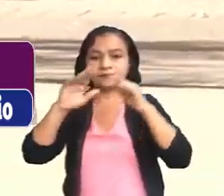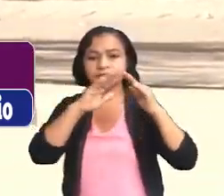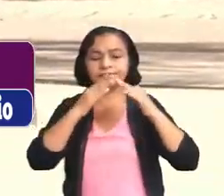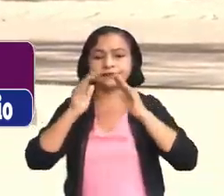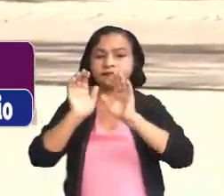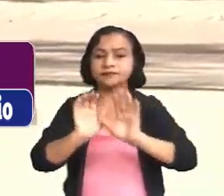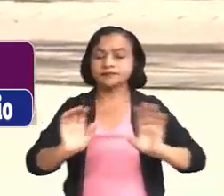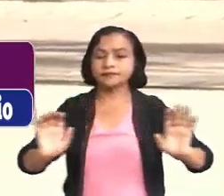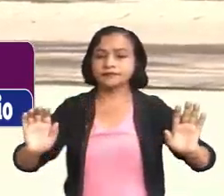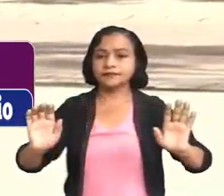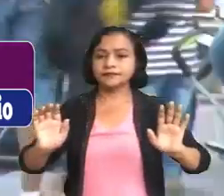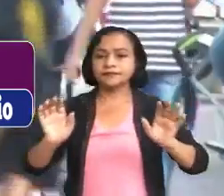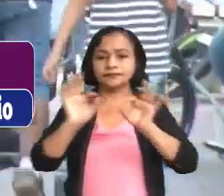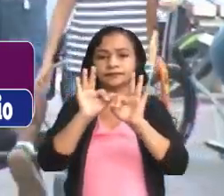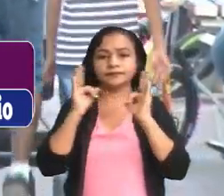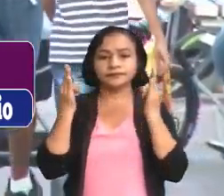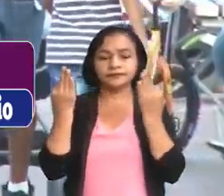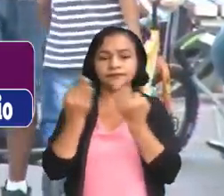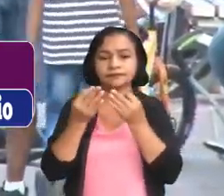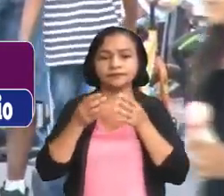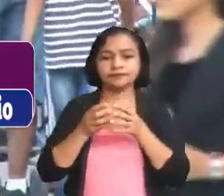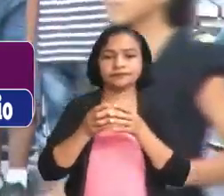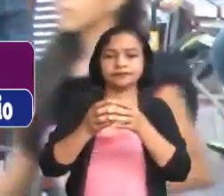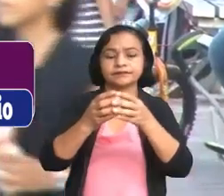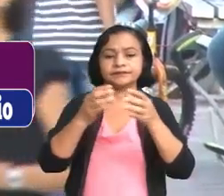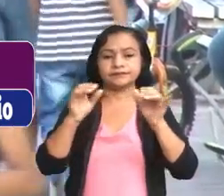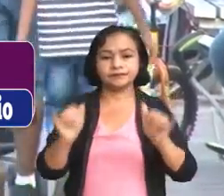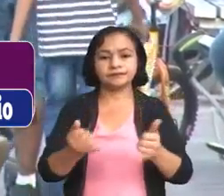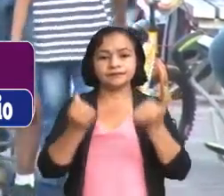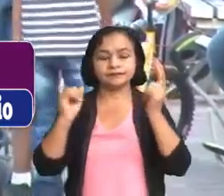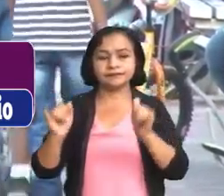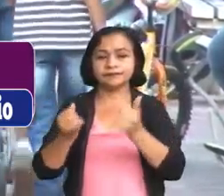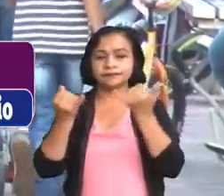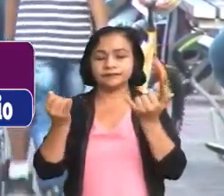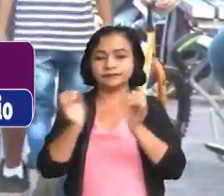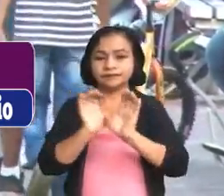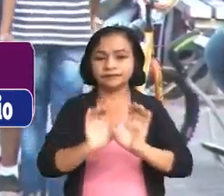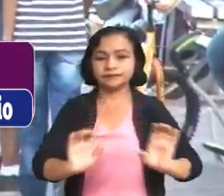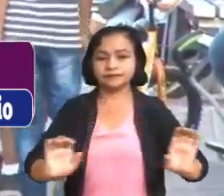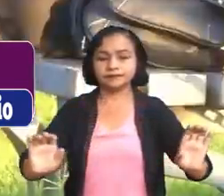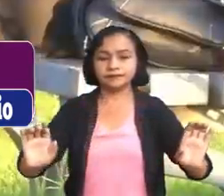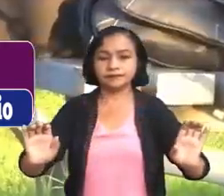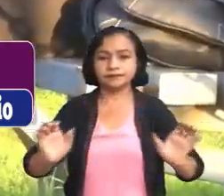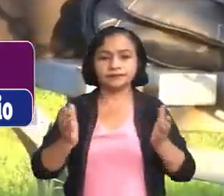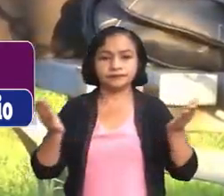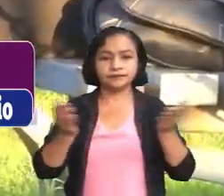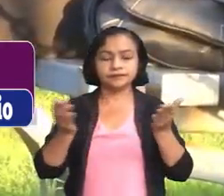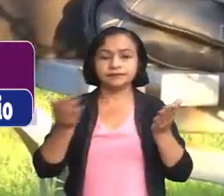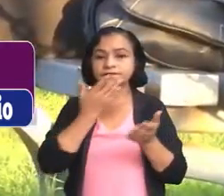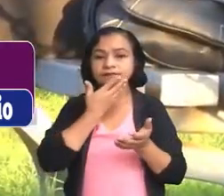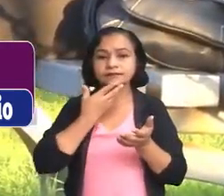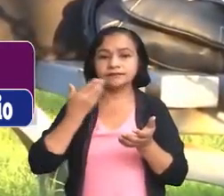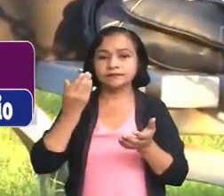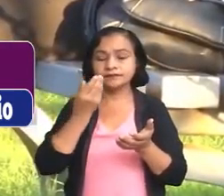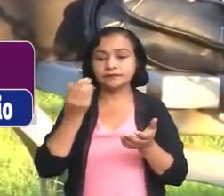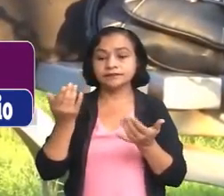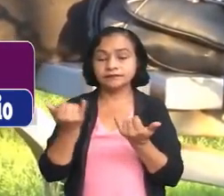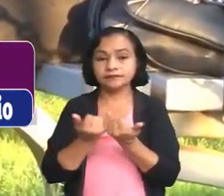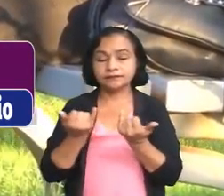niños van en familia, ¿verdad?, a hacer uso de los juegos infantiles, como también la juventud a hacer uso de las